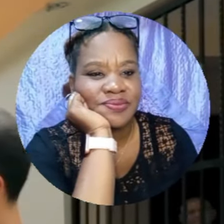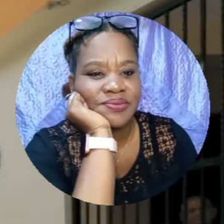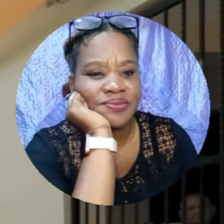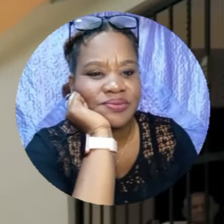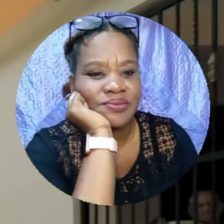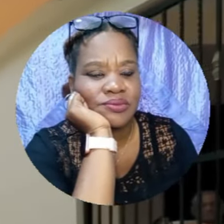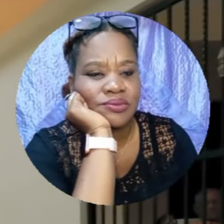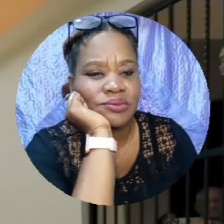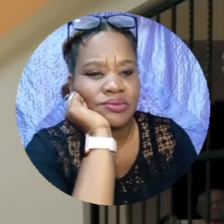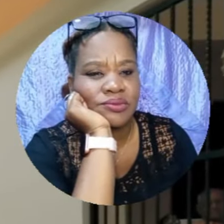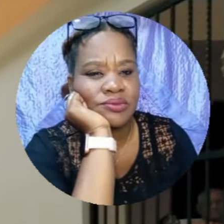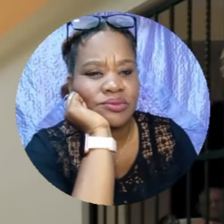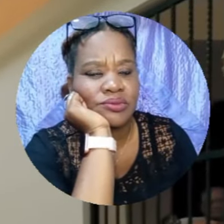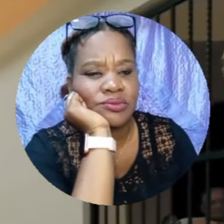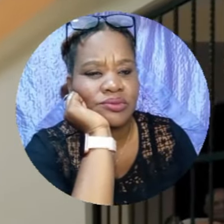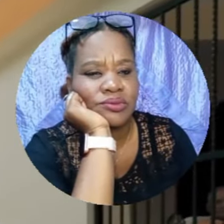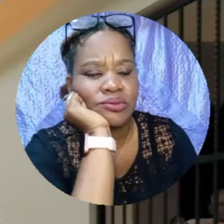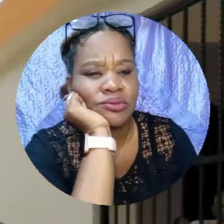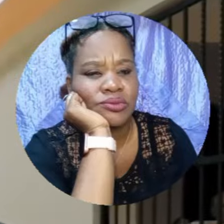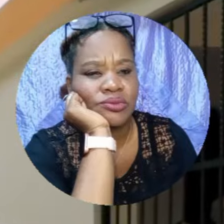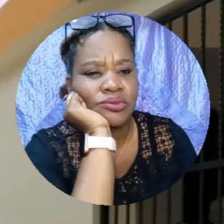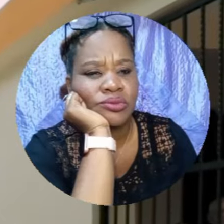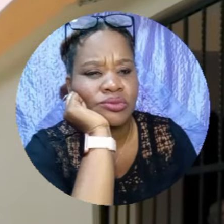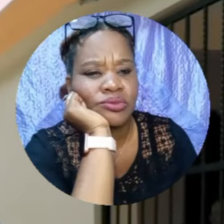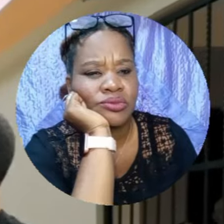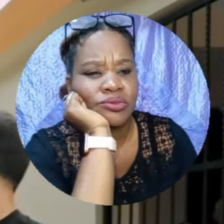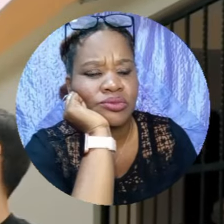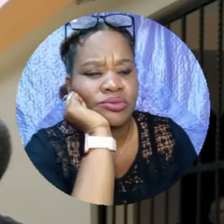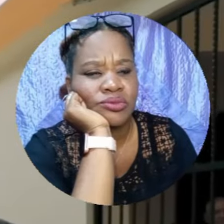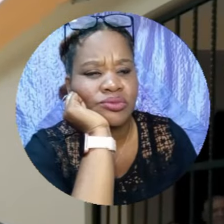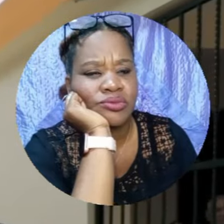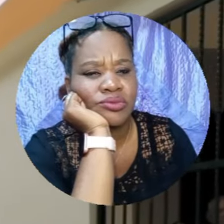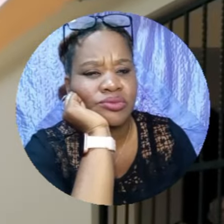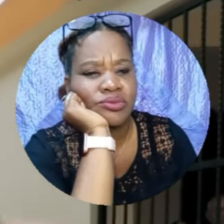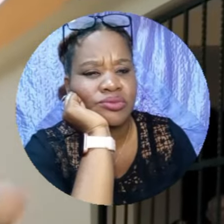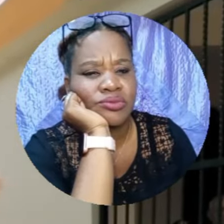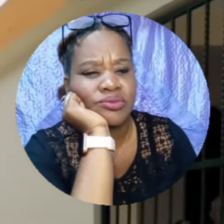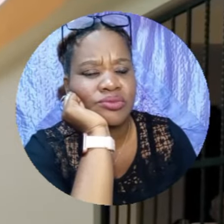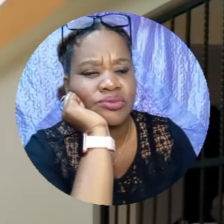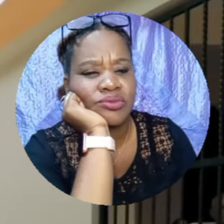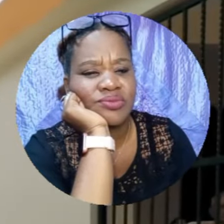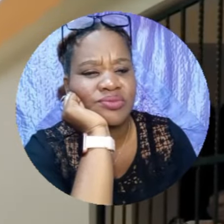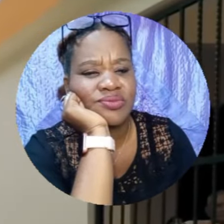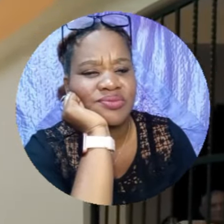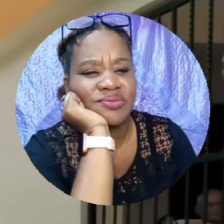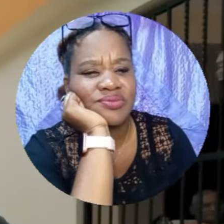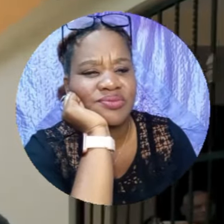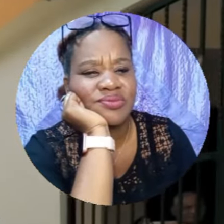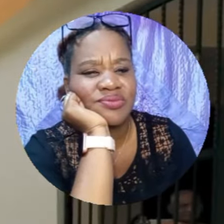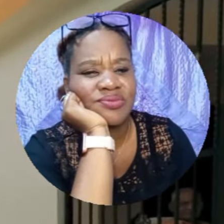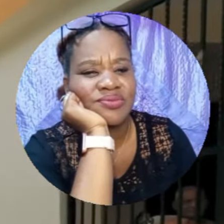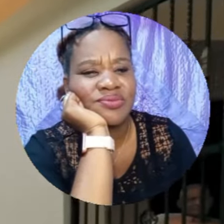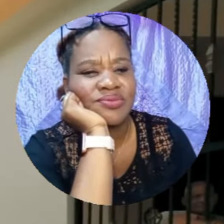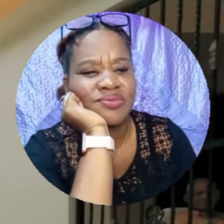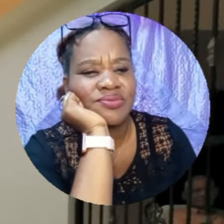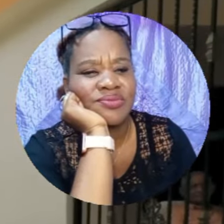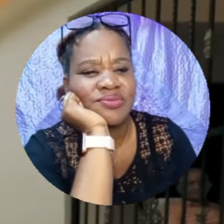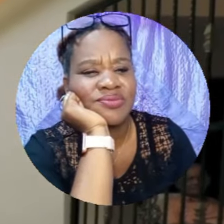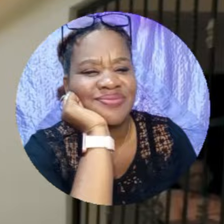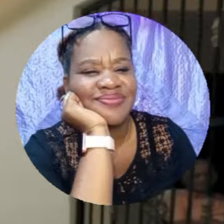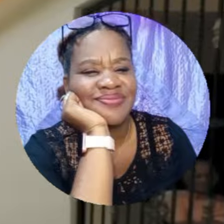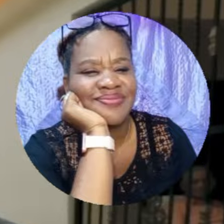agua. Omar, papá, gracias. Siempre la doble, manito. Como siempre. Hablamos.